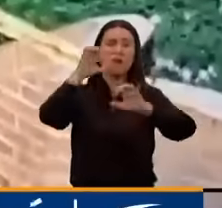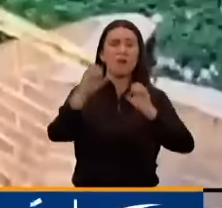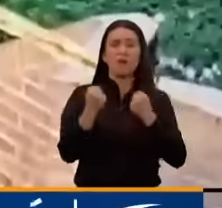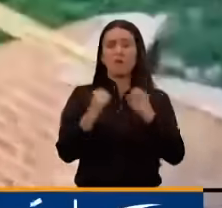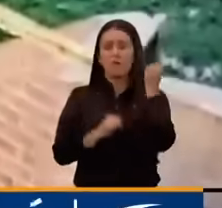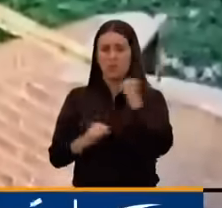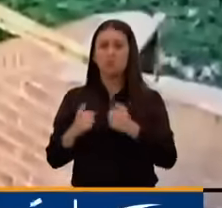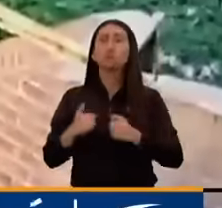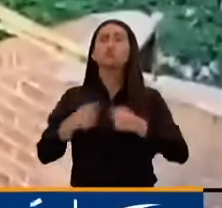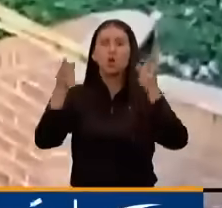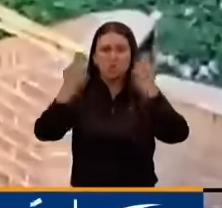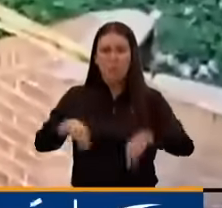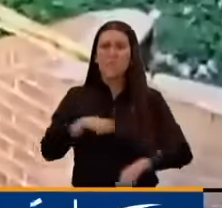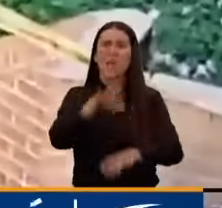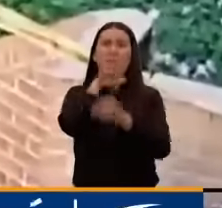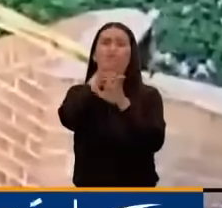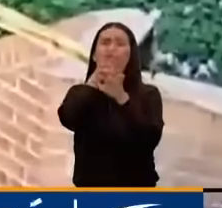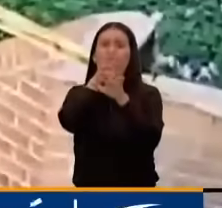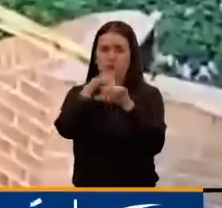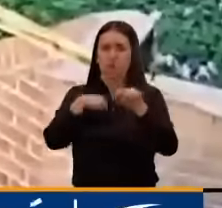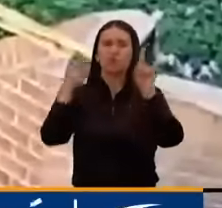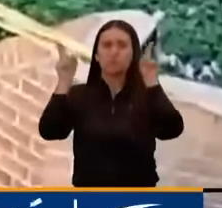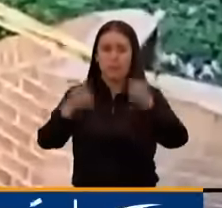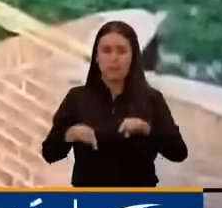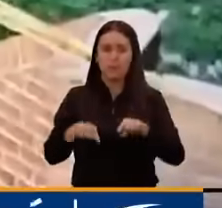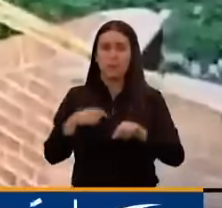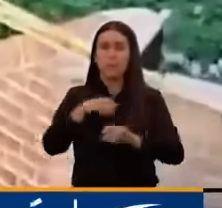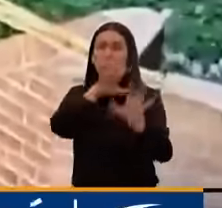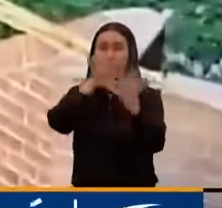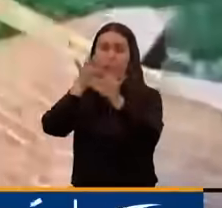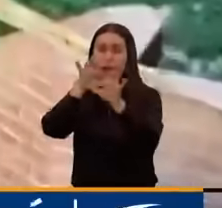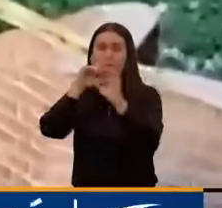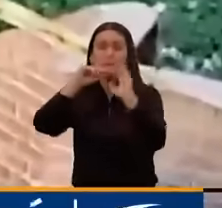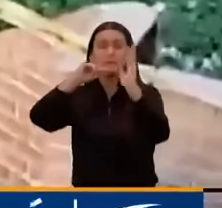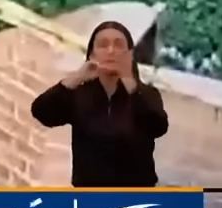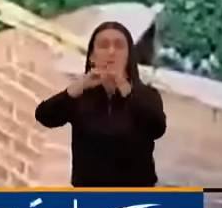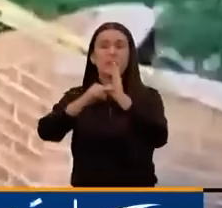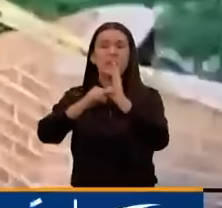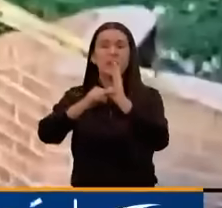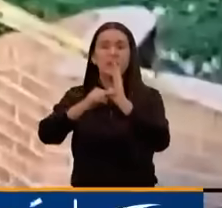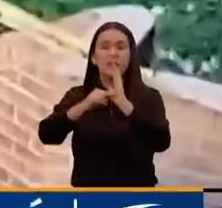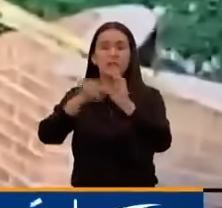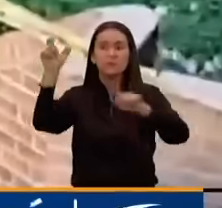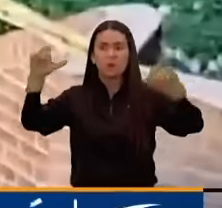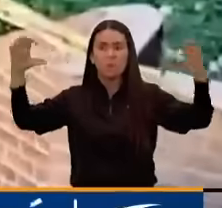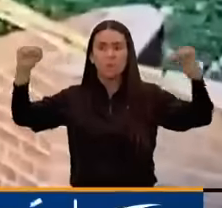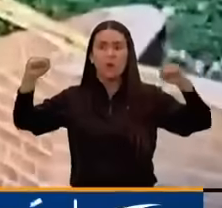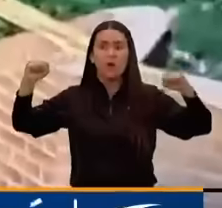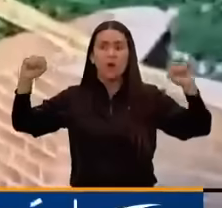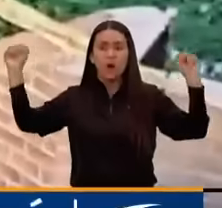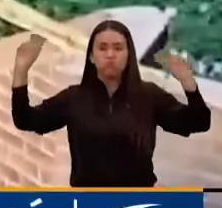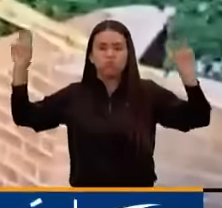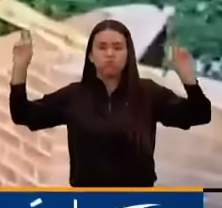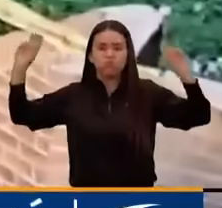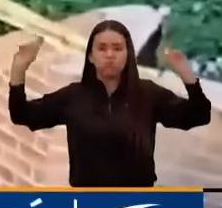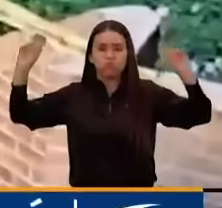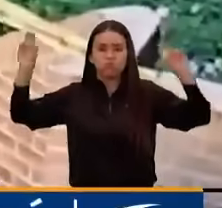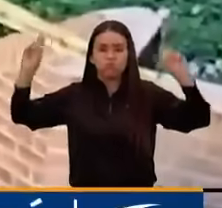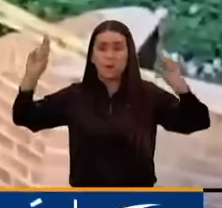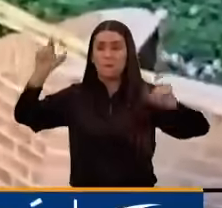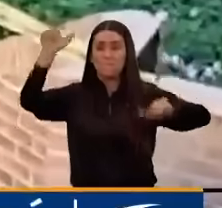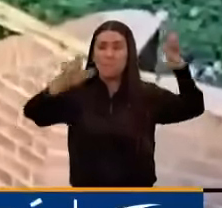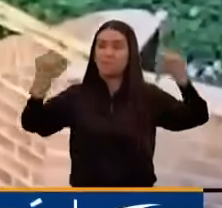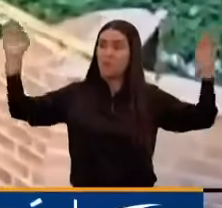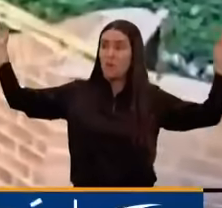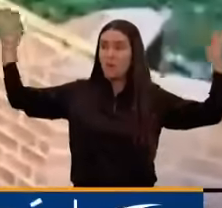Yo también grité como un loco, cosa que hizo que se activaran las alarmas de un edificio y los vecinos empezaron